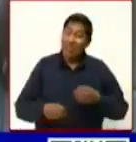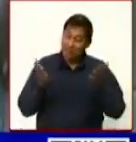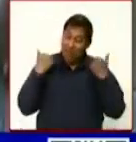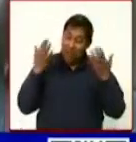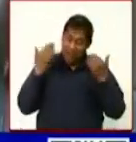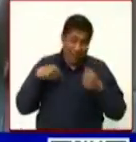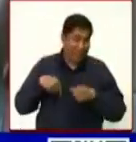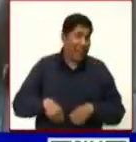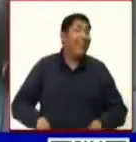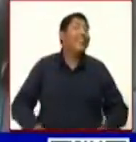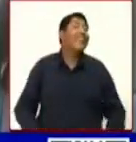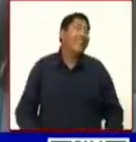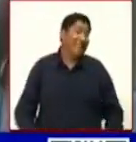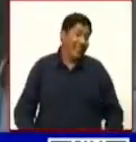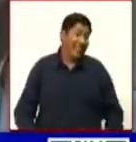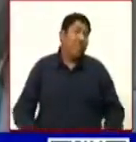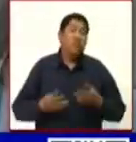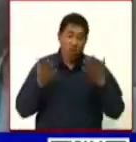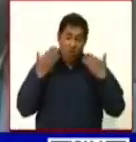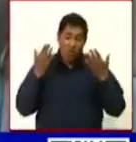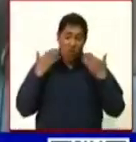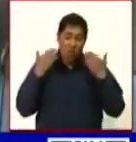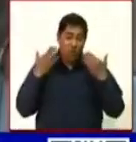mucho calor hace aquí abajo